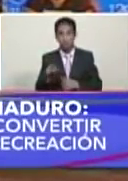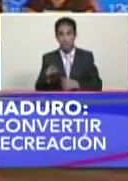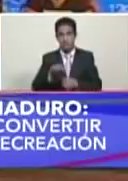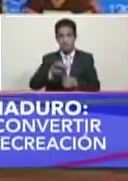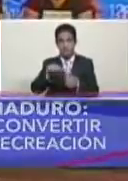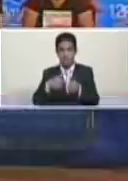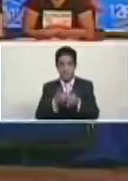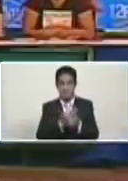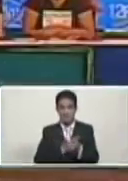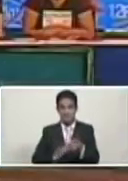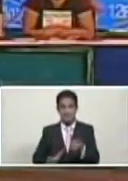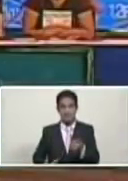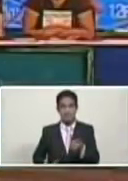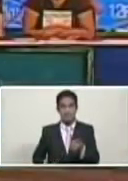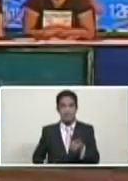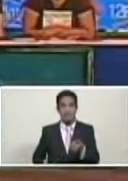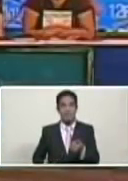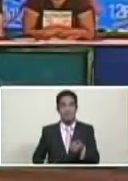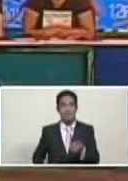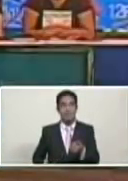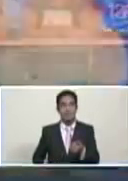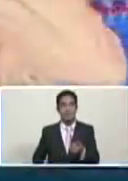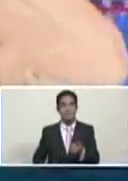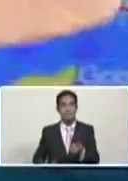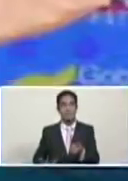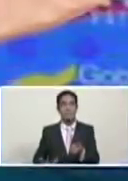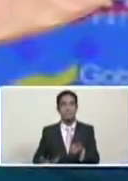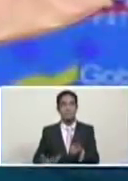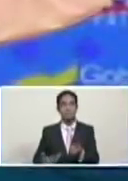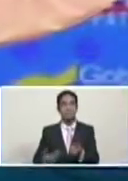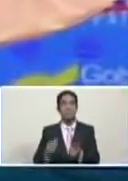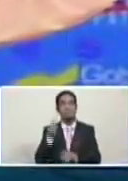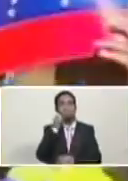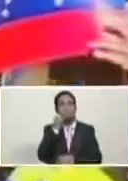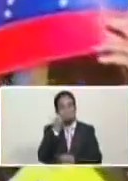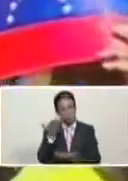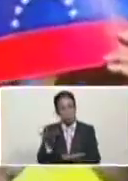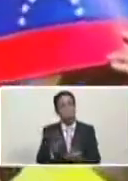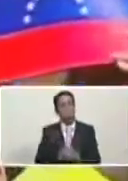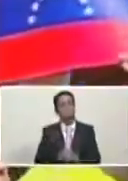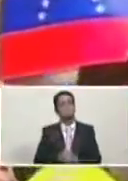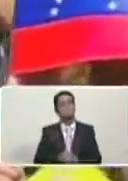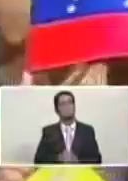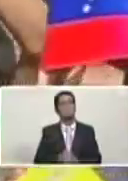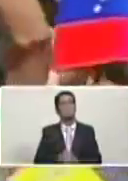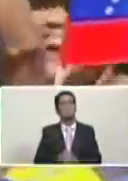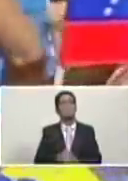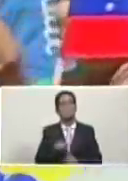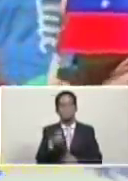vicepresidente. Beso, beso. Beso, pues, lo complací.